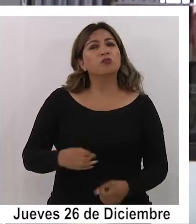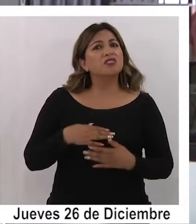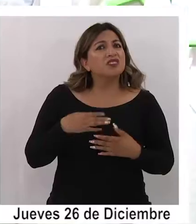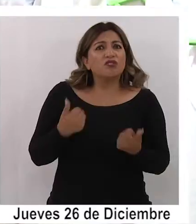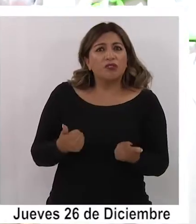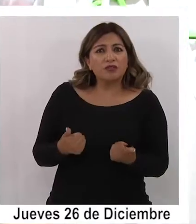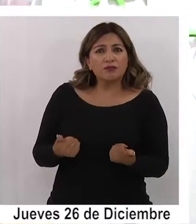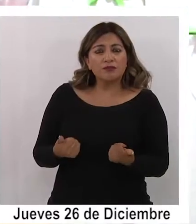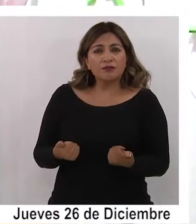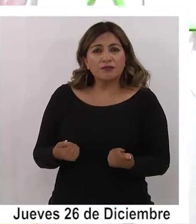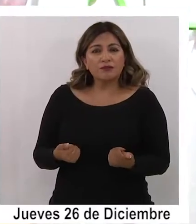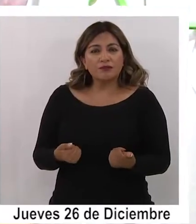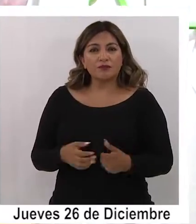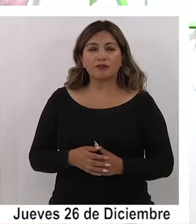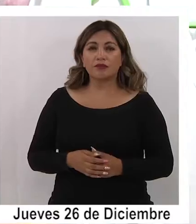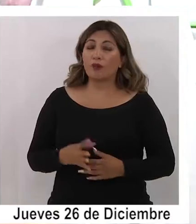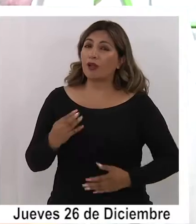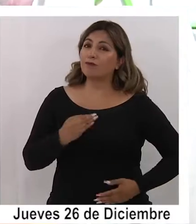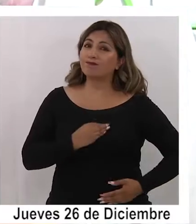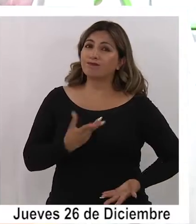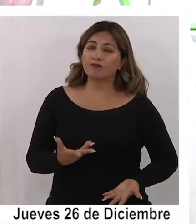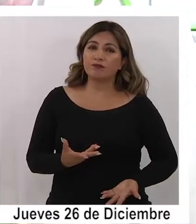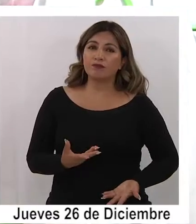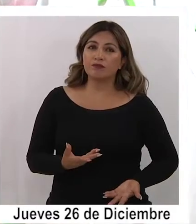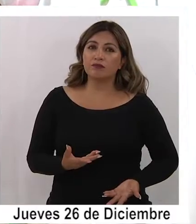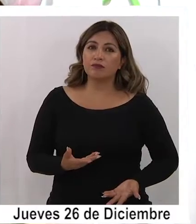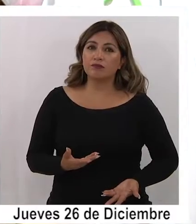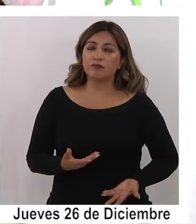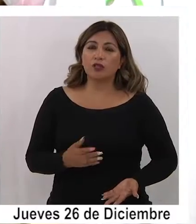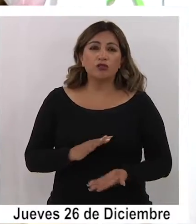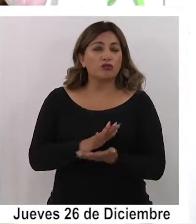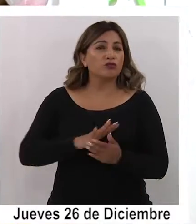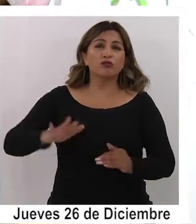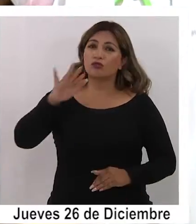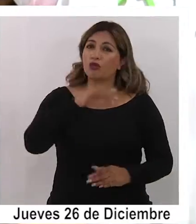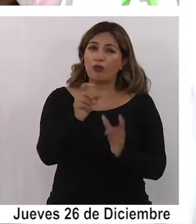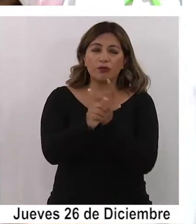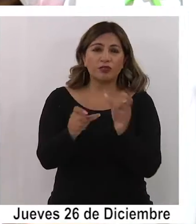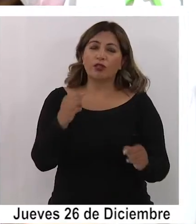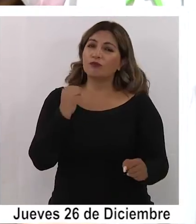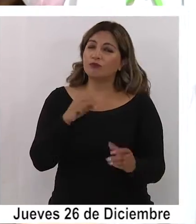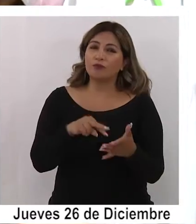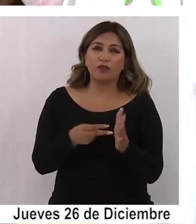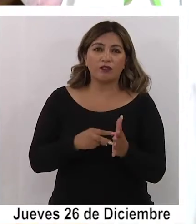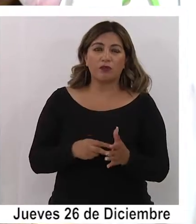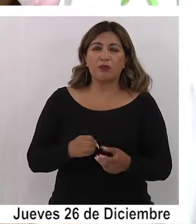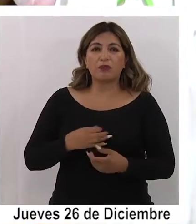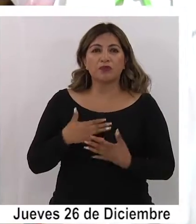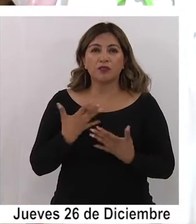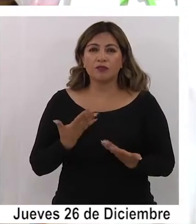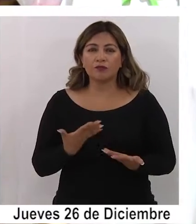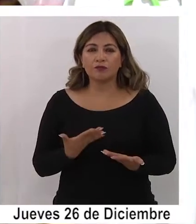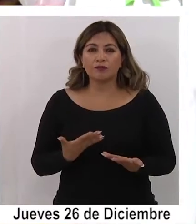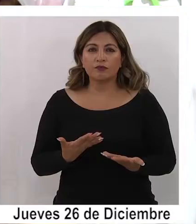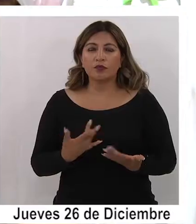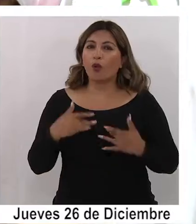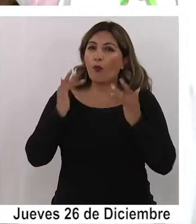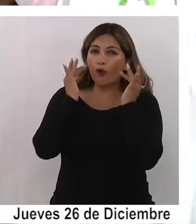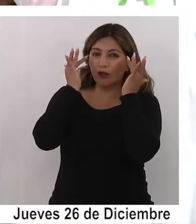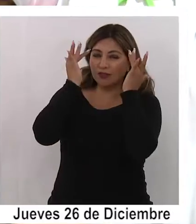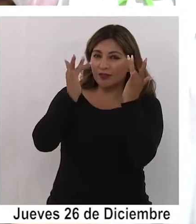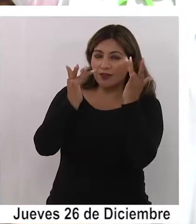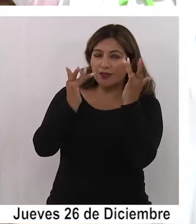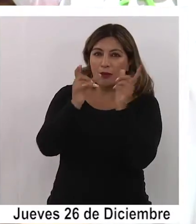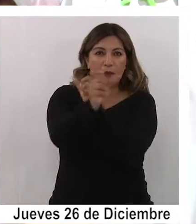pagar sueldo. Yo lo siento bien, bueno, pero lamentablemente no tocamos todos. Pero sí me